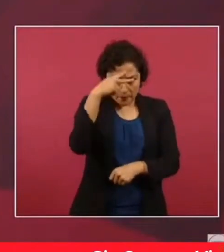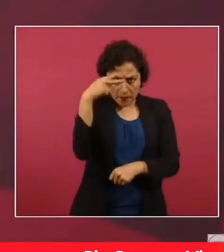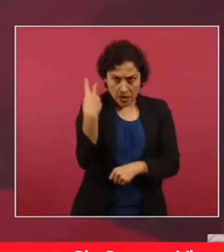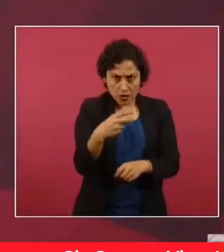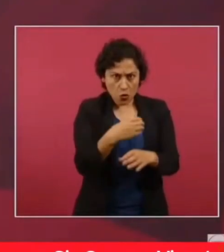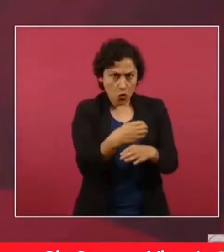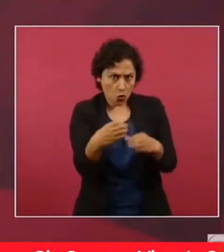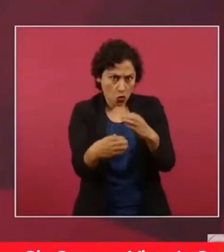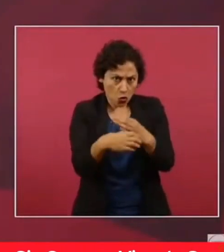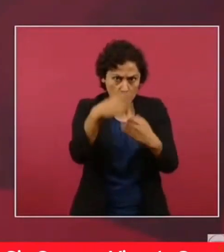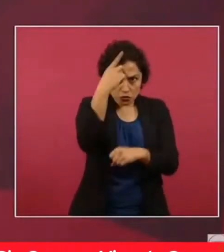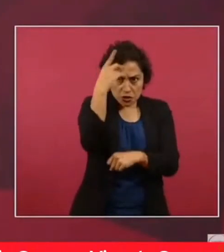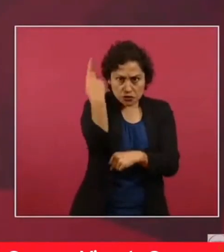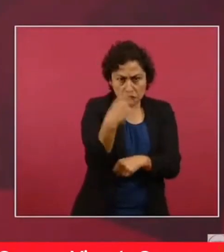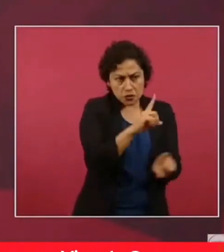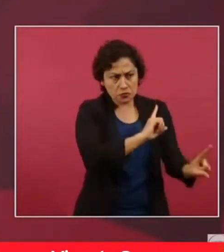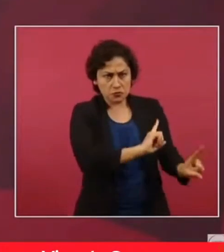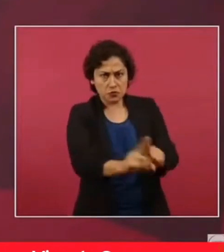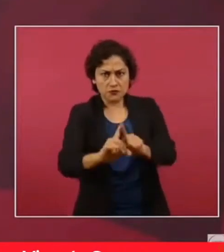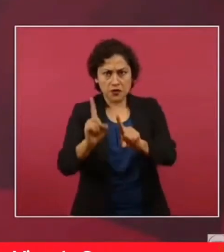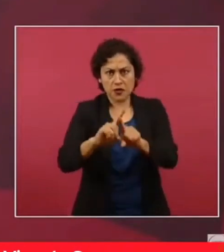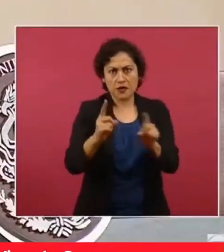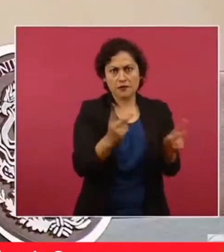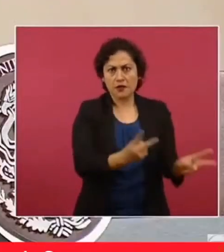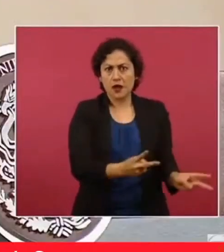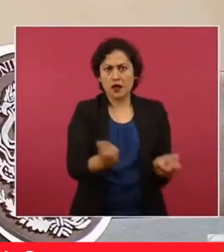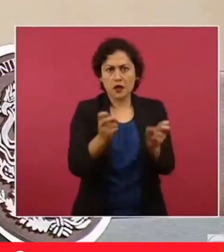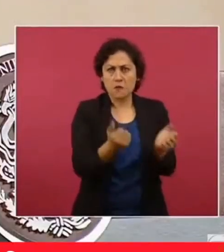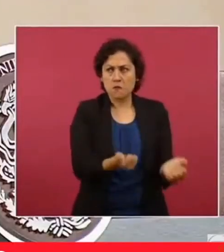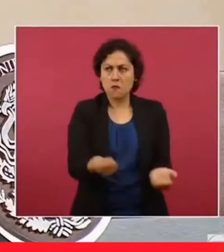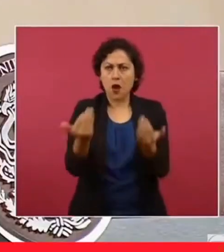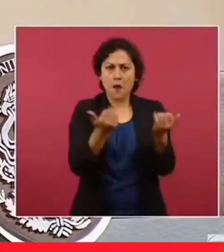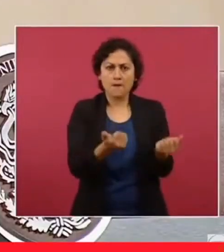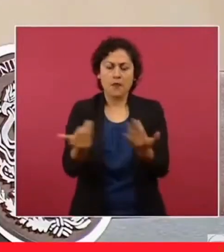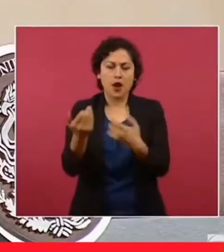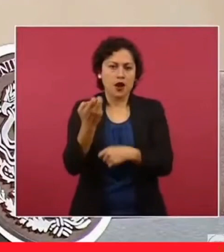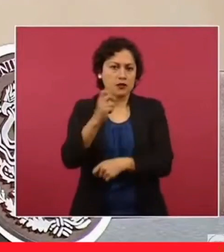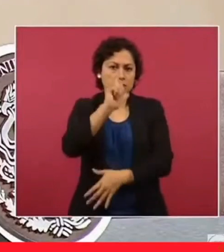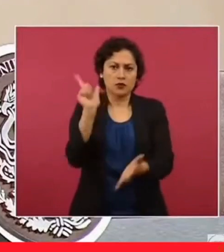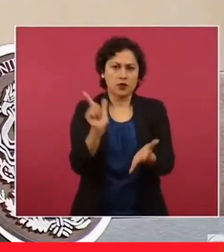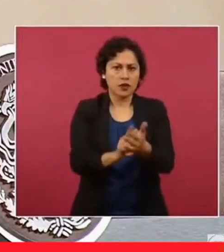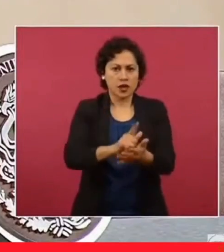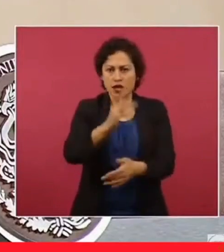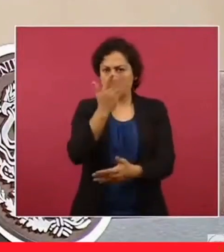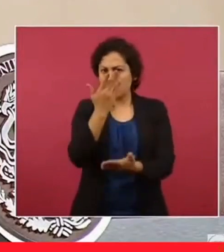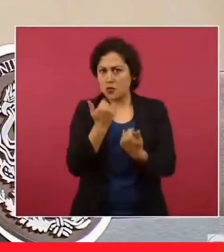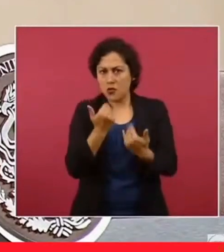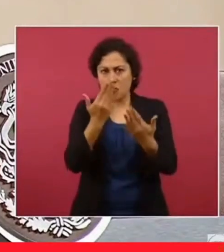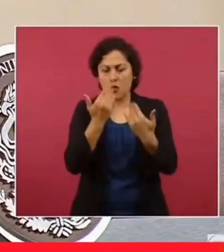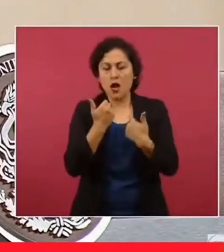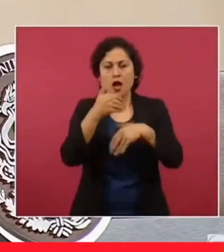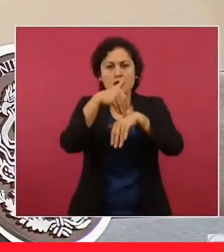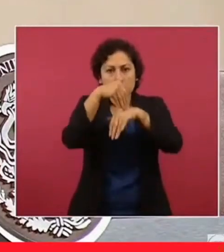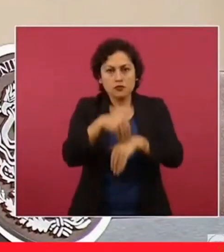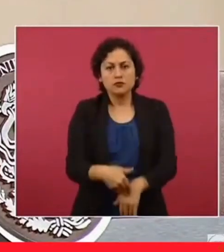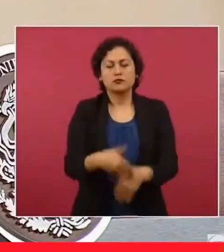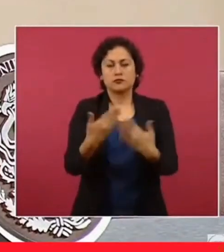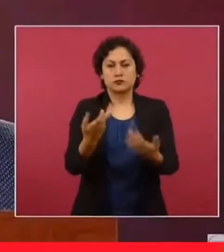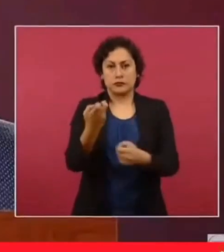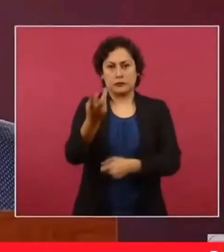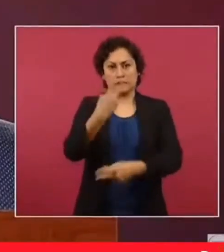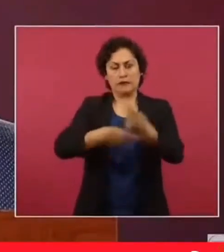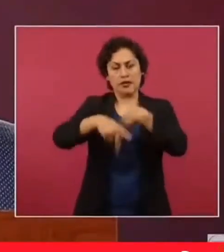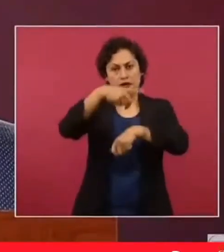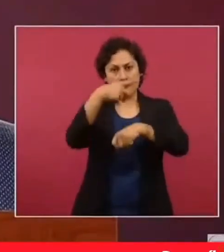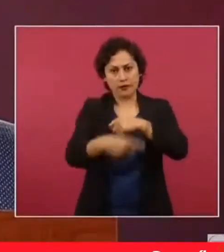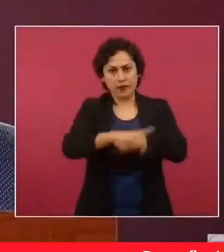supuesto que todas estas piezas que salen ilegalmente no solo constituyen un daño a nuestro patrimonio, sino que